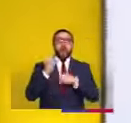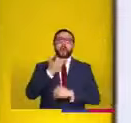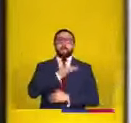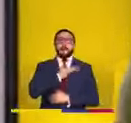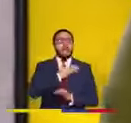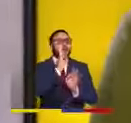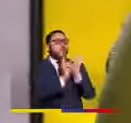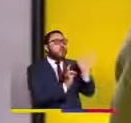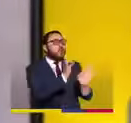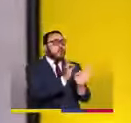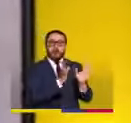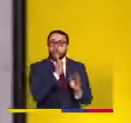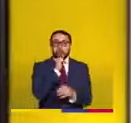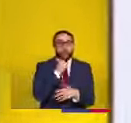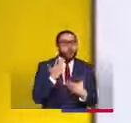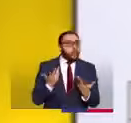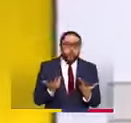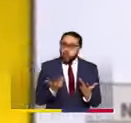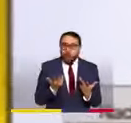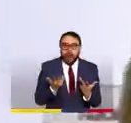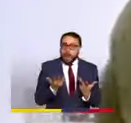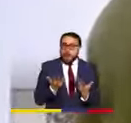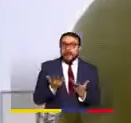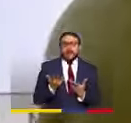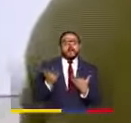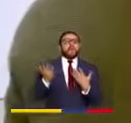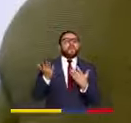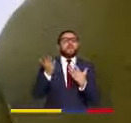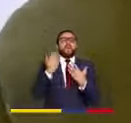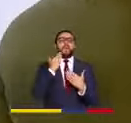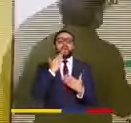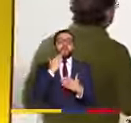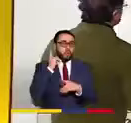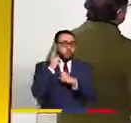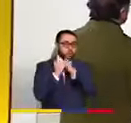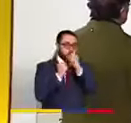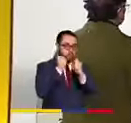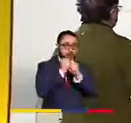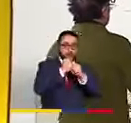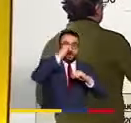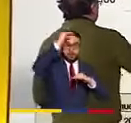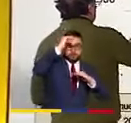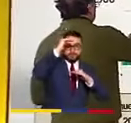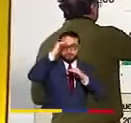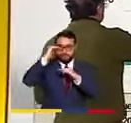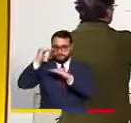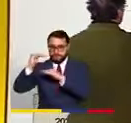madre, en términos de 1 año terminado, casos,